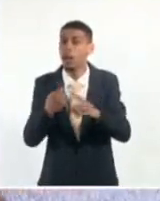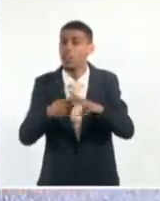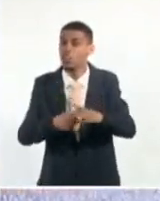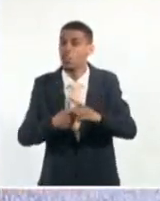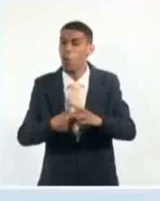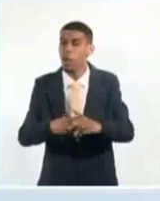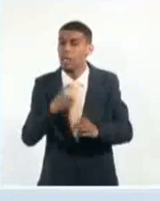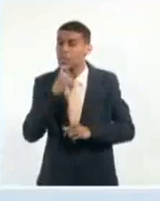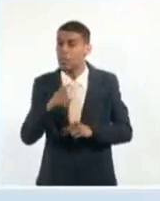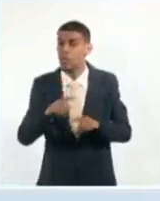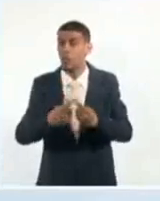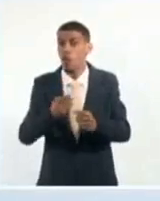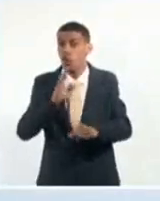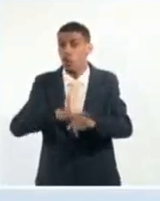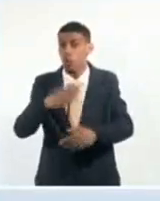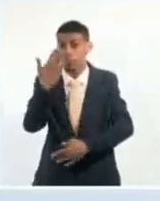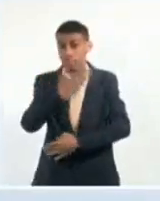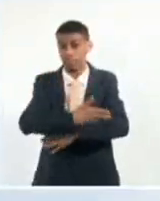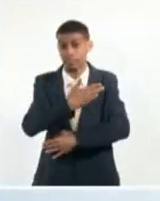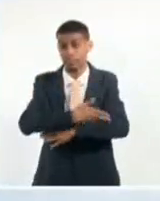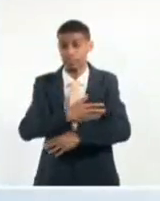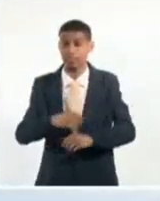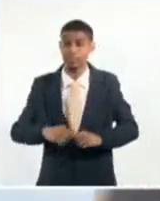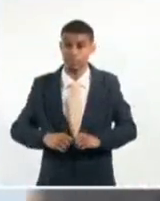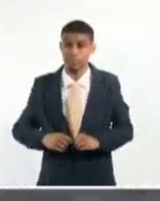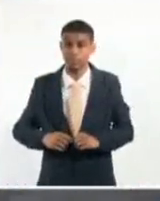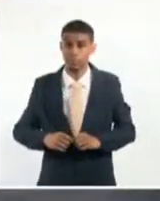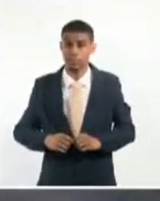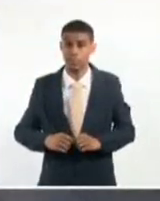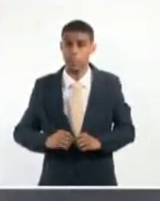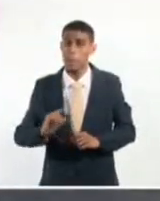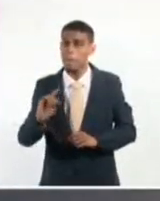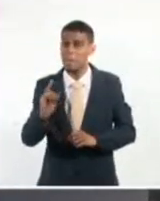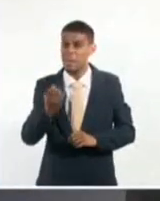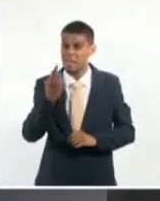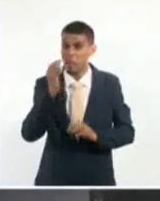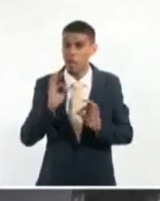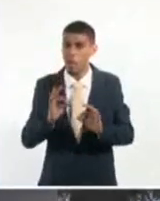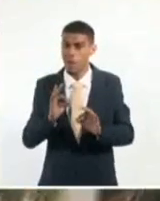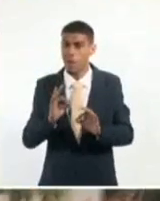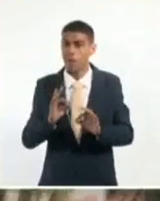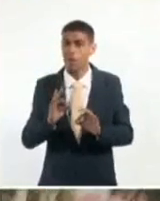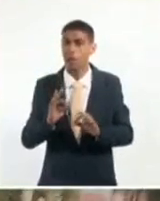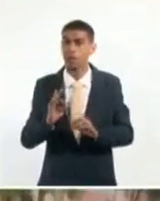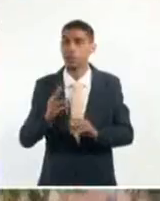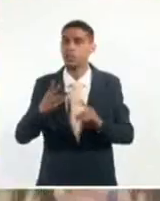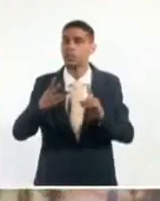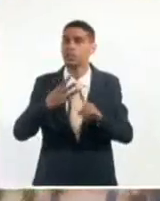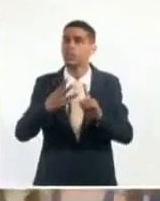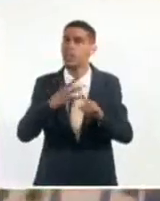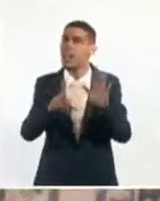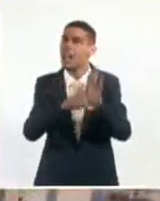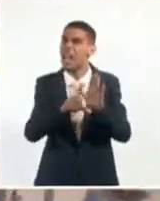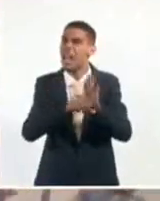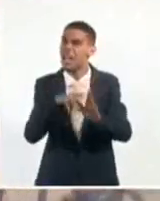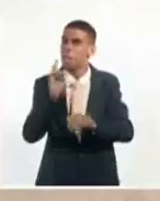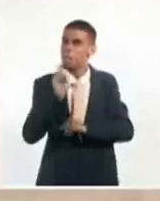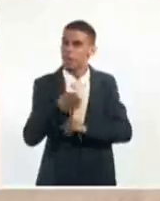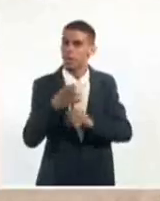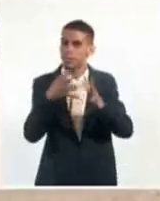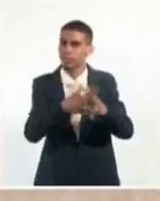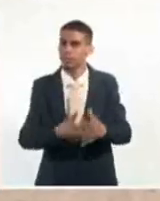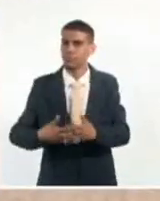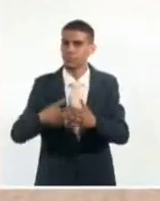Estado le cuesta más. Entre las disposiciones figuran la activación por primera vez del título 3 de la ley Helms-Burton, la persecución de